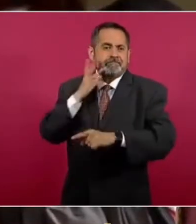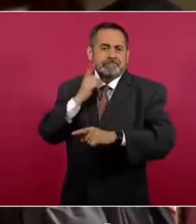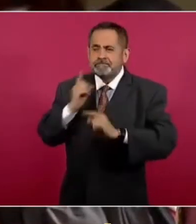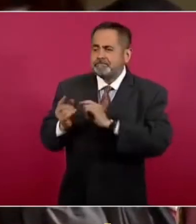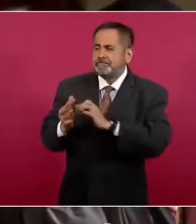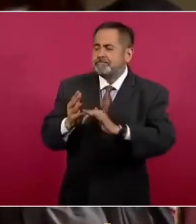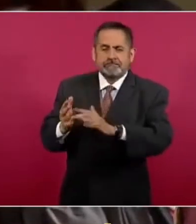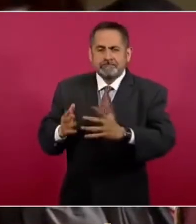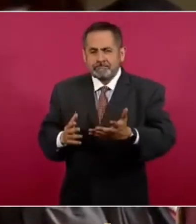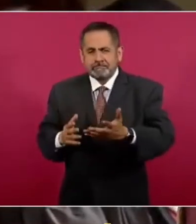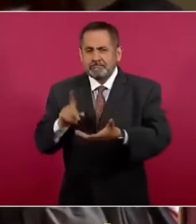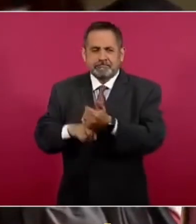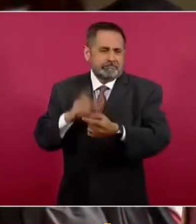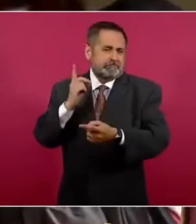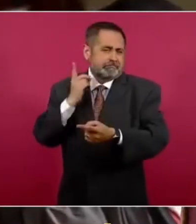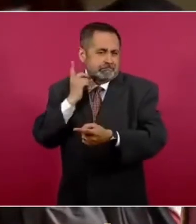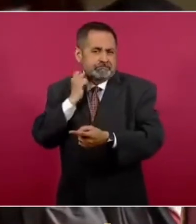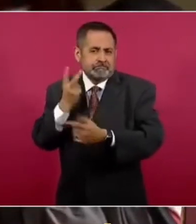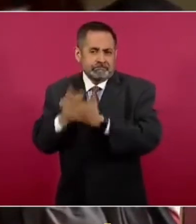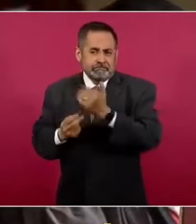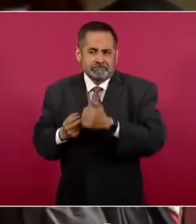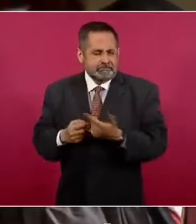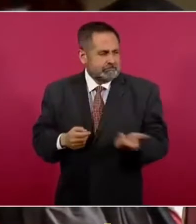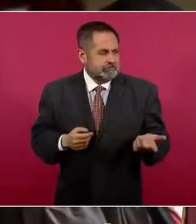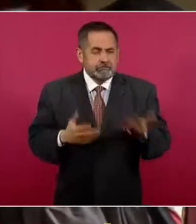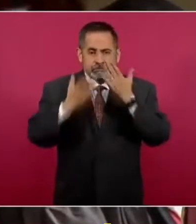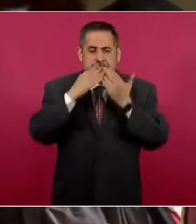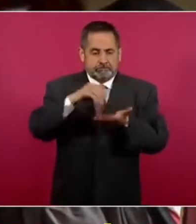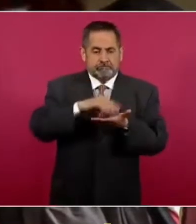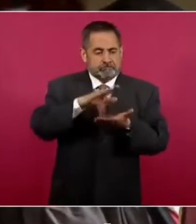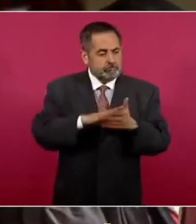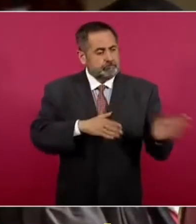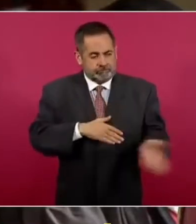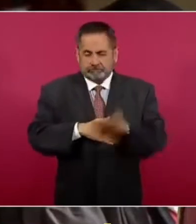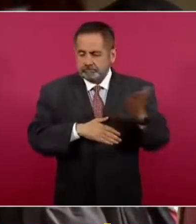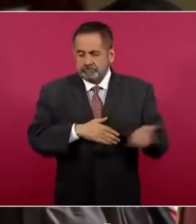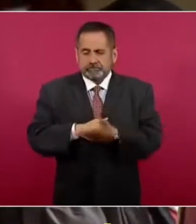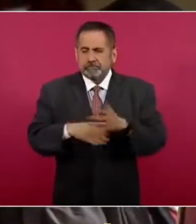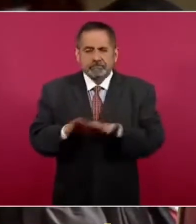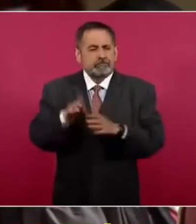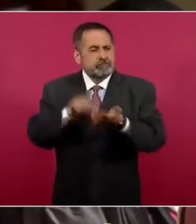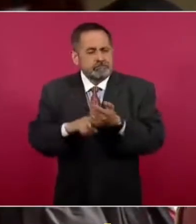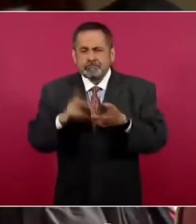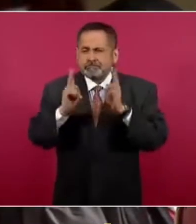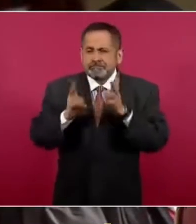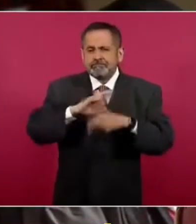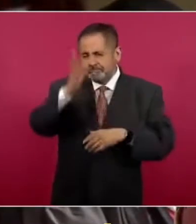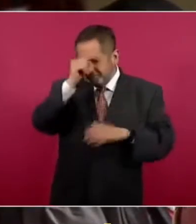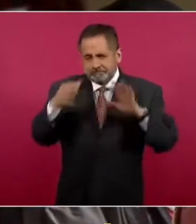y de Senadores, que no hay registro público de estos tratos a los que llegan con